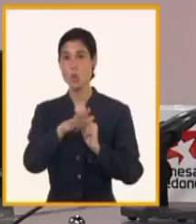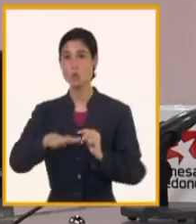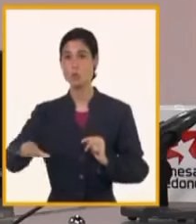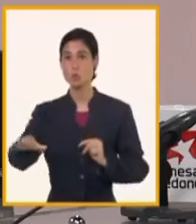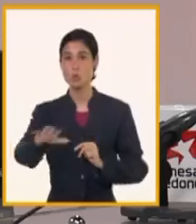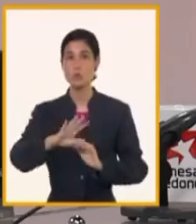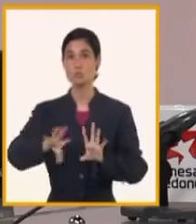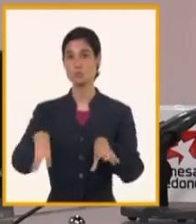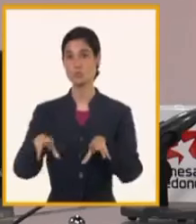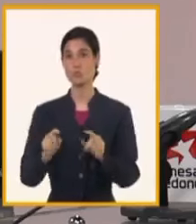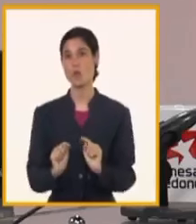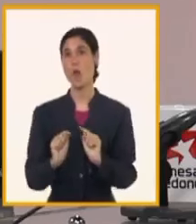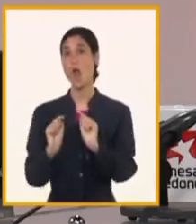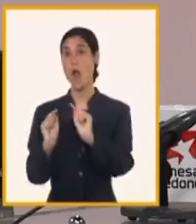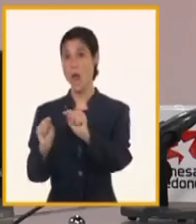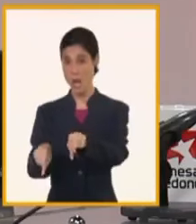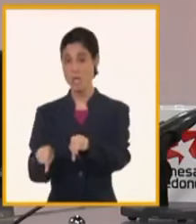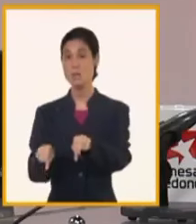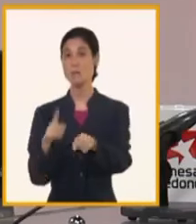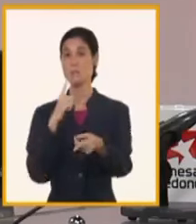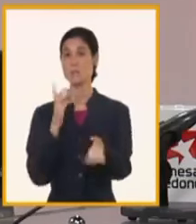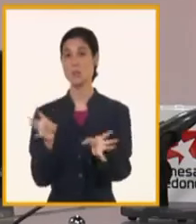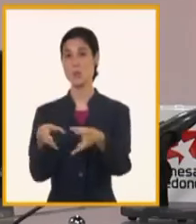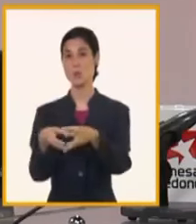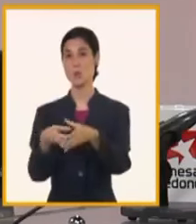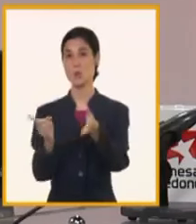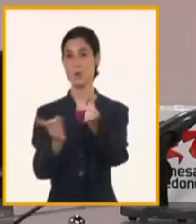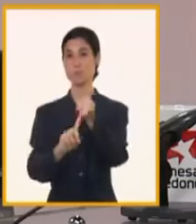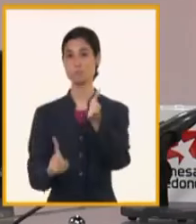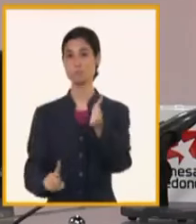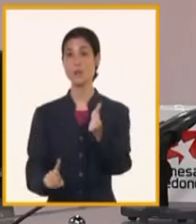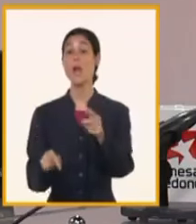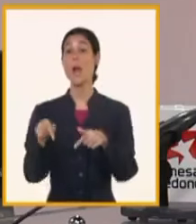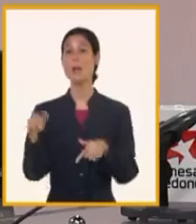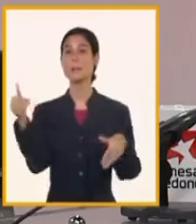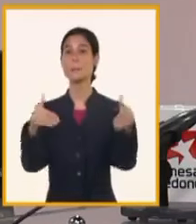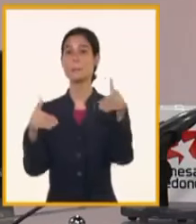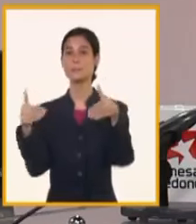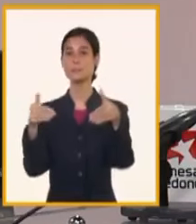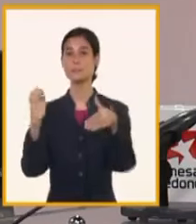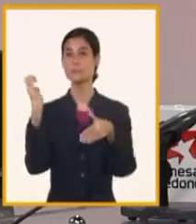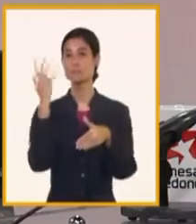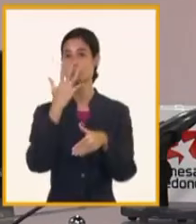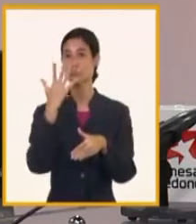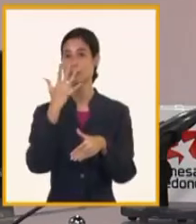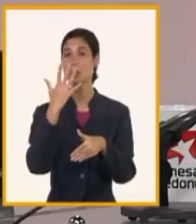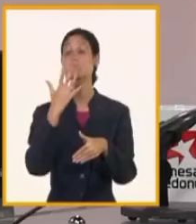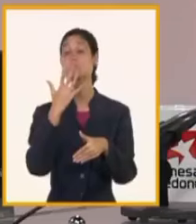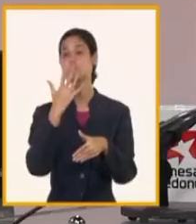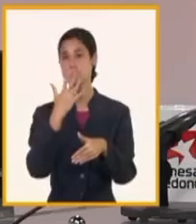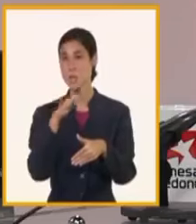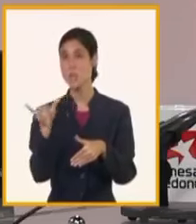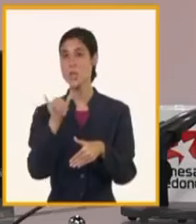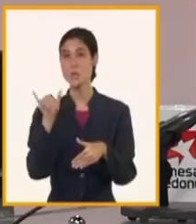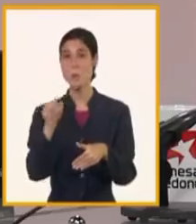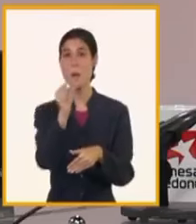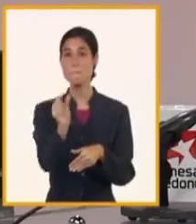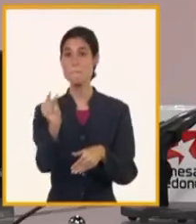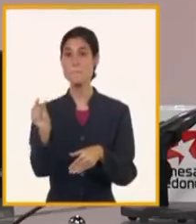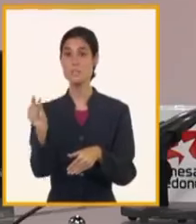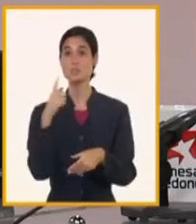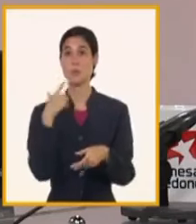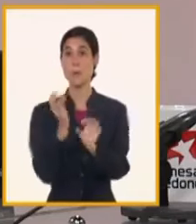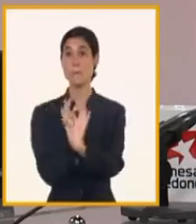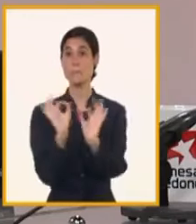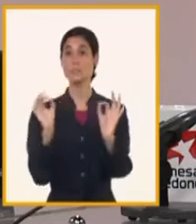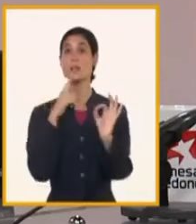siguen este tipo de mesa redonda aquí está ya para acompañarnos y contarnos Cómo fue ese verano que se previó de